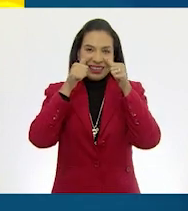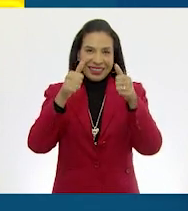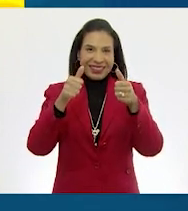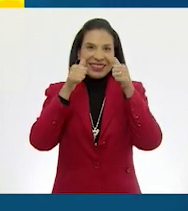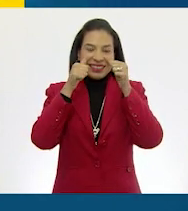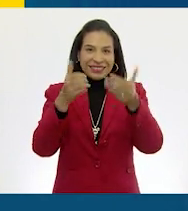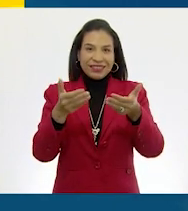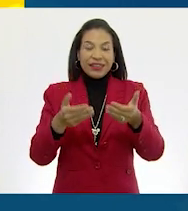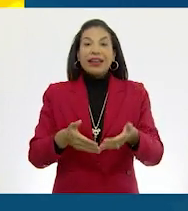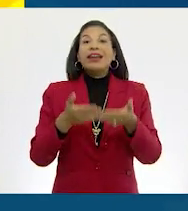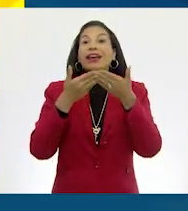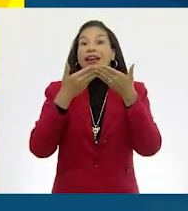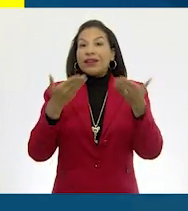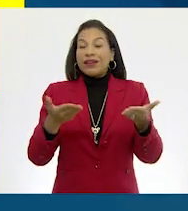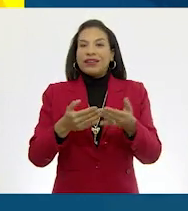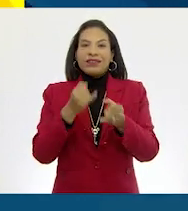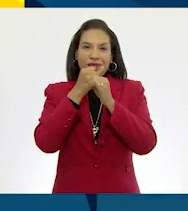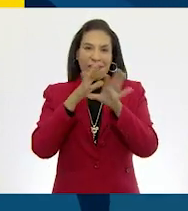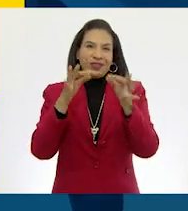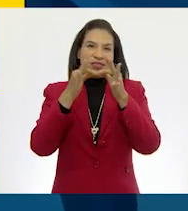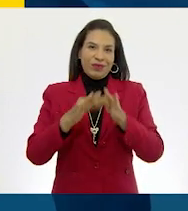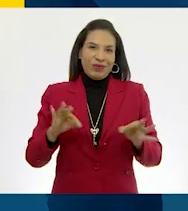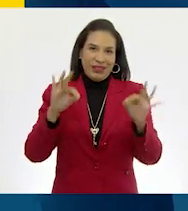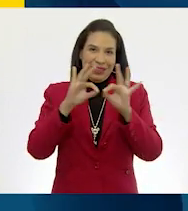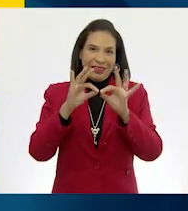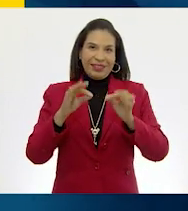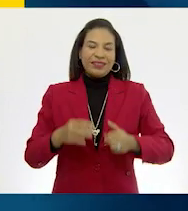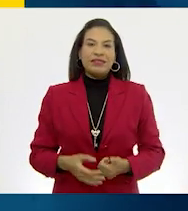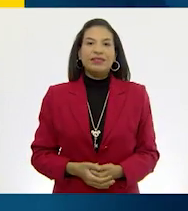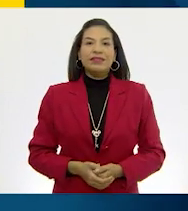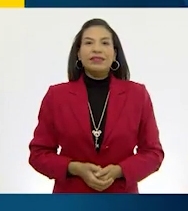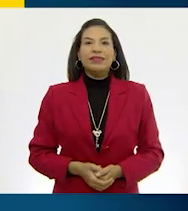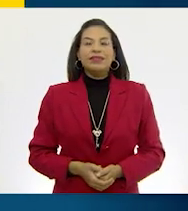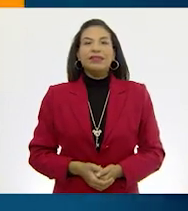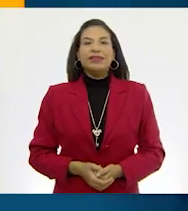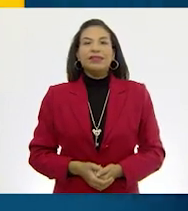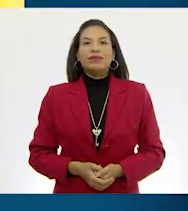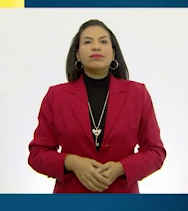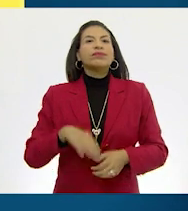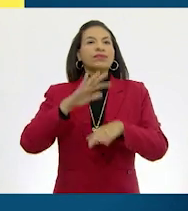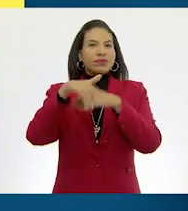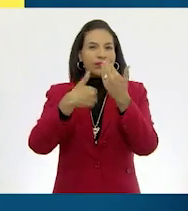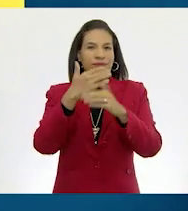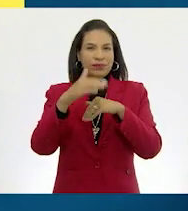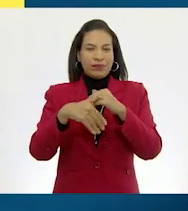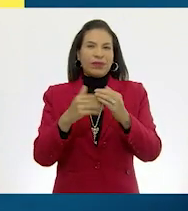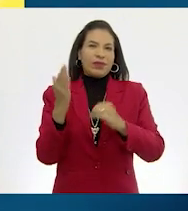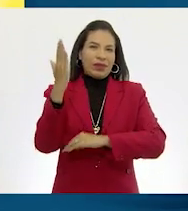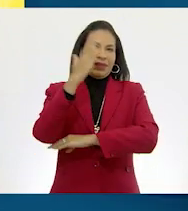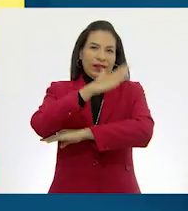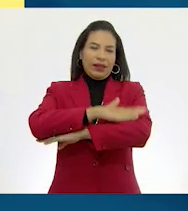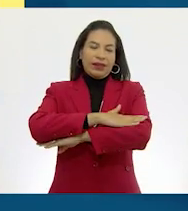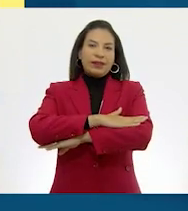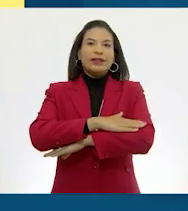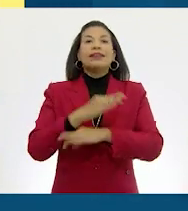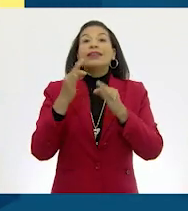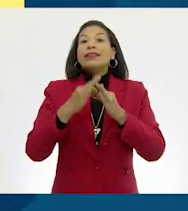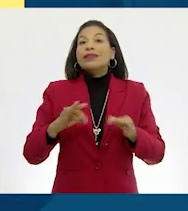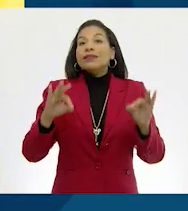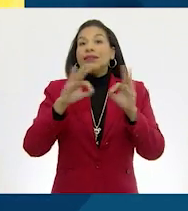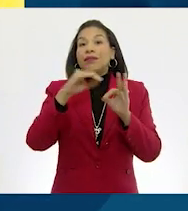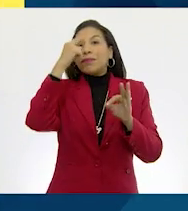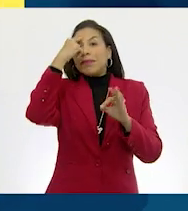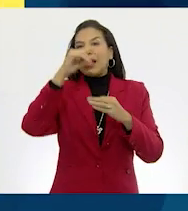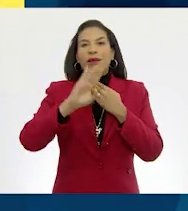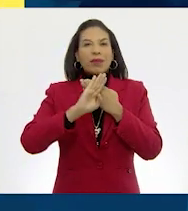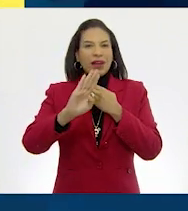¡Atención! ¡Atención! A continuación, información importante. Lavarnos las manos varias veces al día es